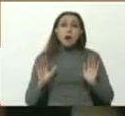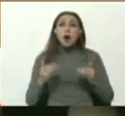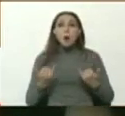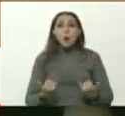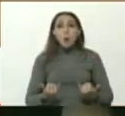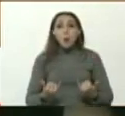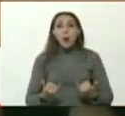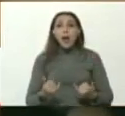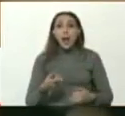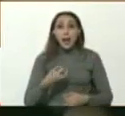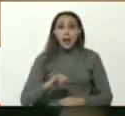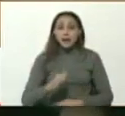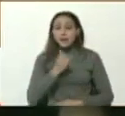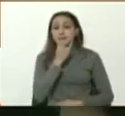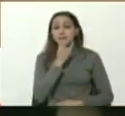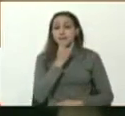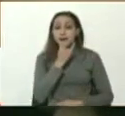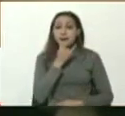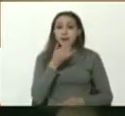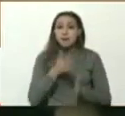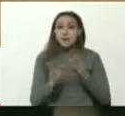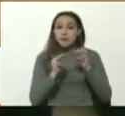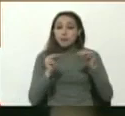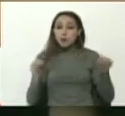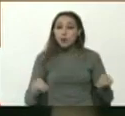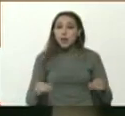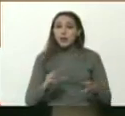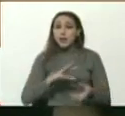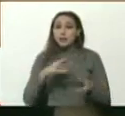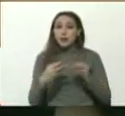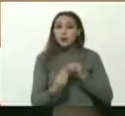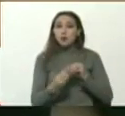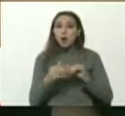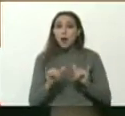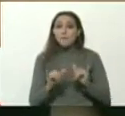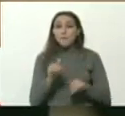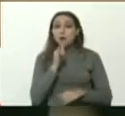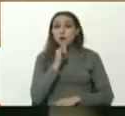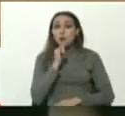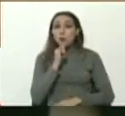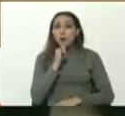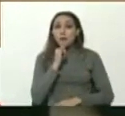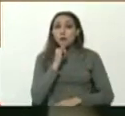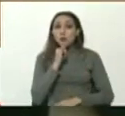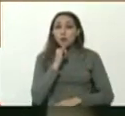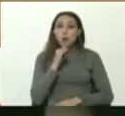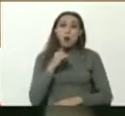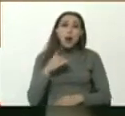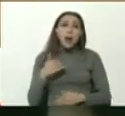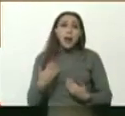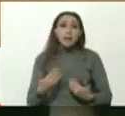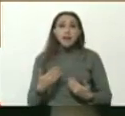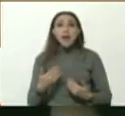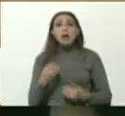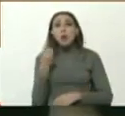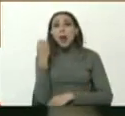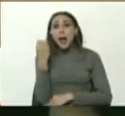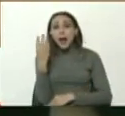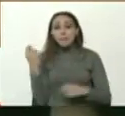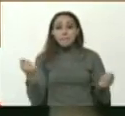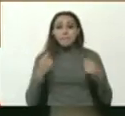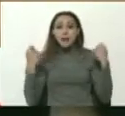padeciendo de fallas metodológicas que se traducen en información sesgada que pasa a alimentar la campaña contra